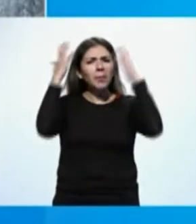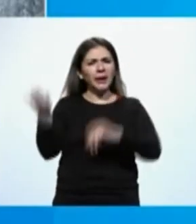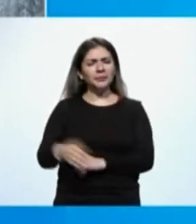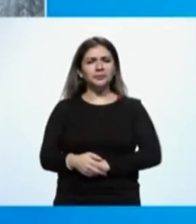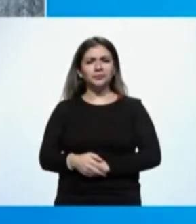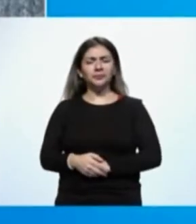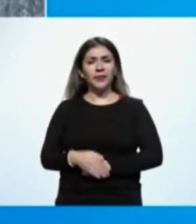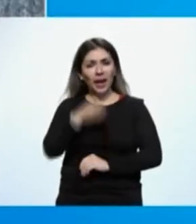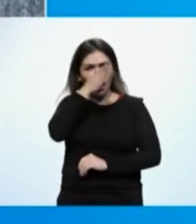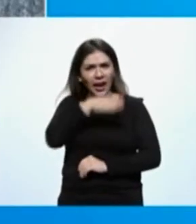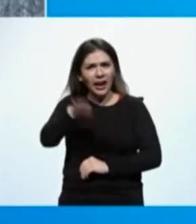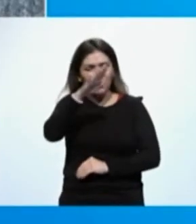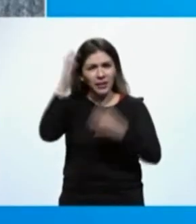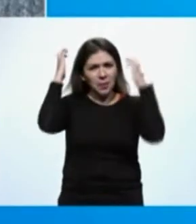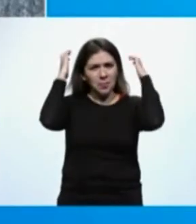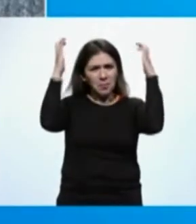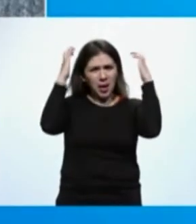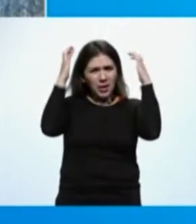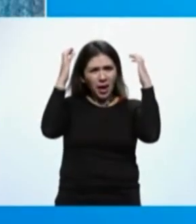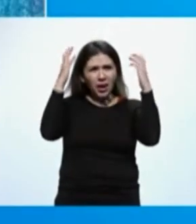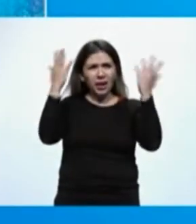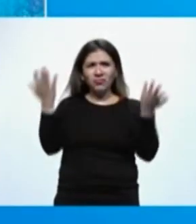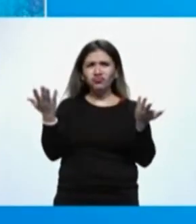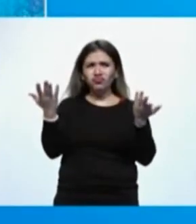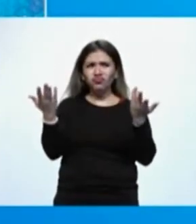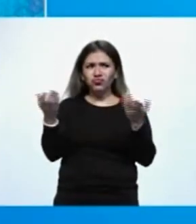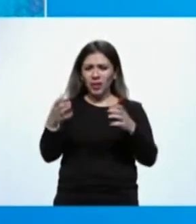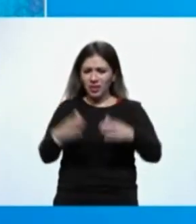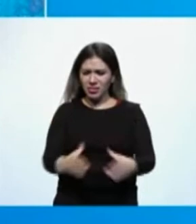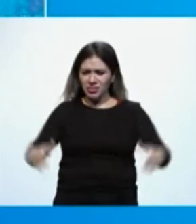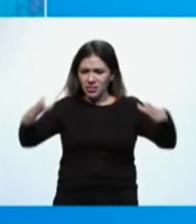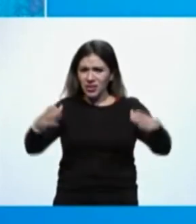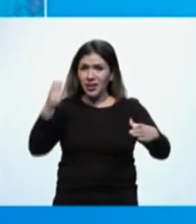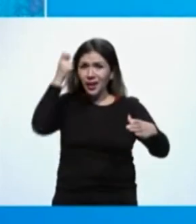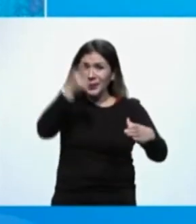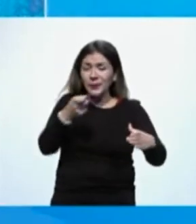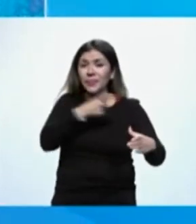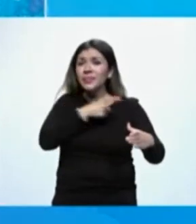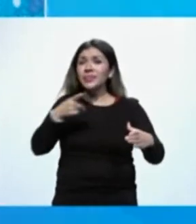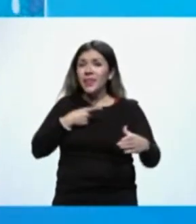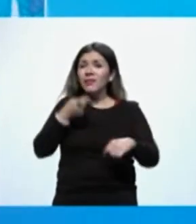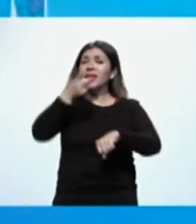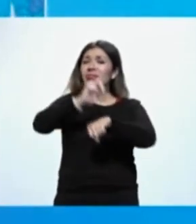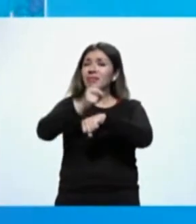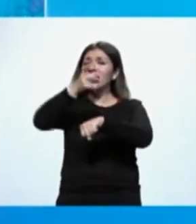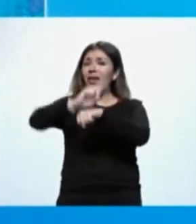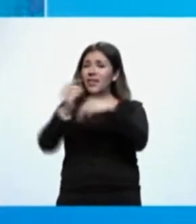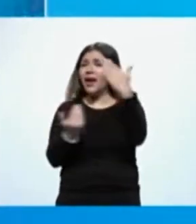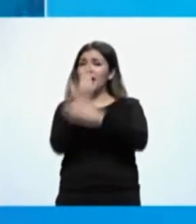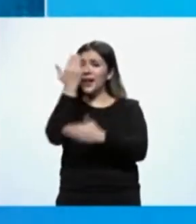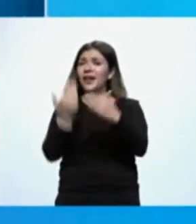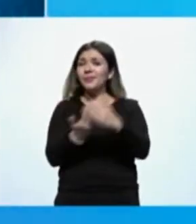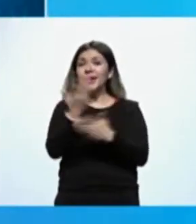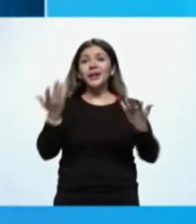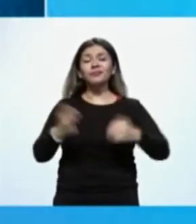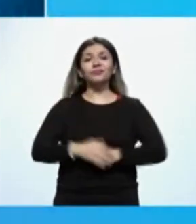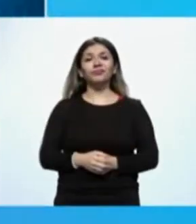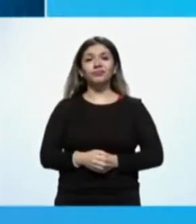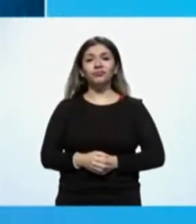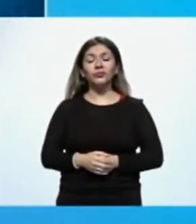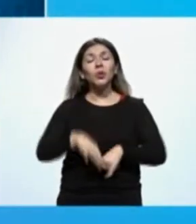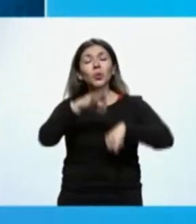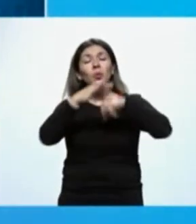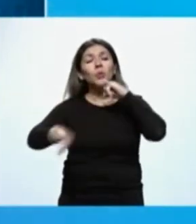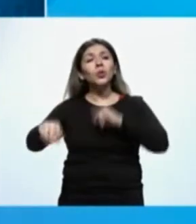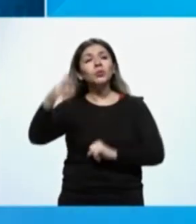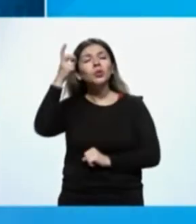Bañar un elefante en una palangana es lo que hay que hacer cada mañana. en el último